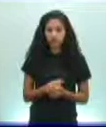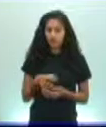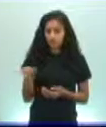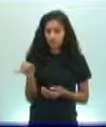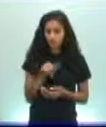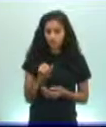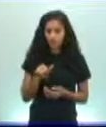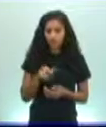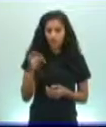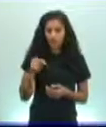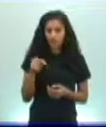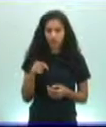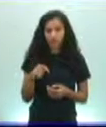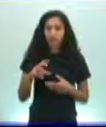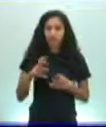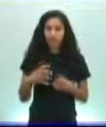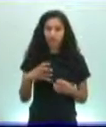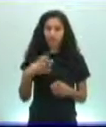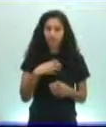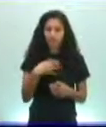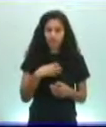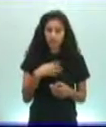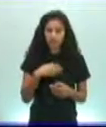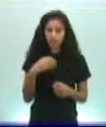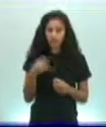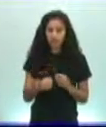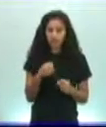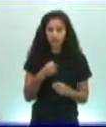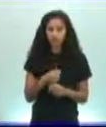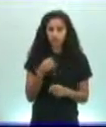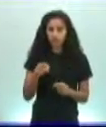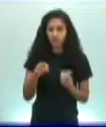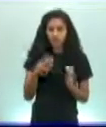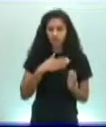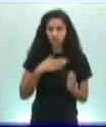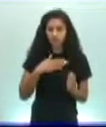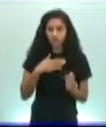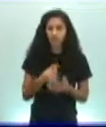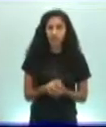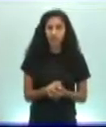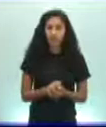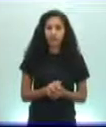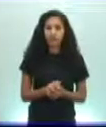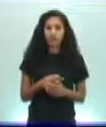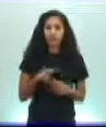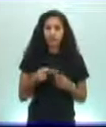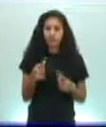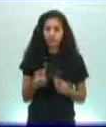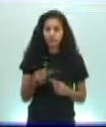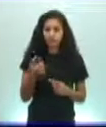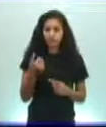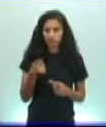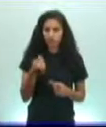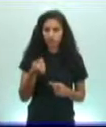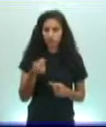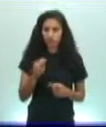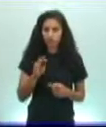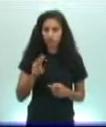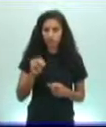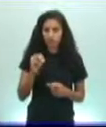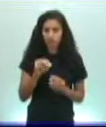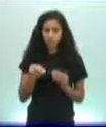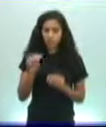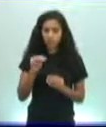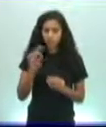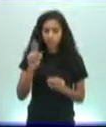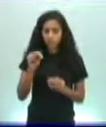también en esta potencia de 10 hemos aplicado esta propiedad de potencia. Potencia de una potencia. Mantenemos